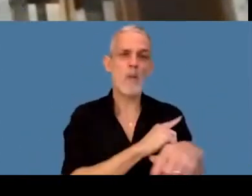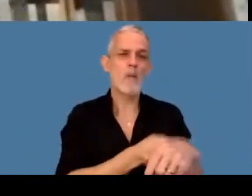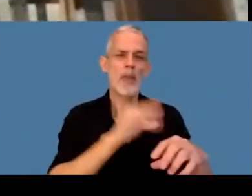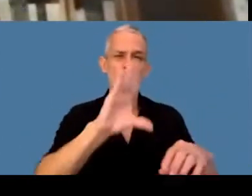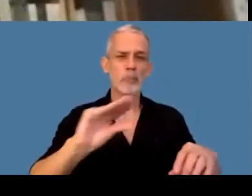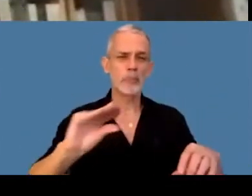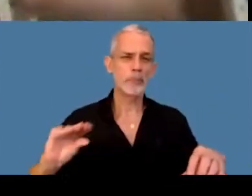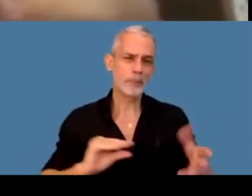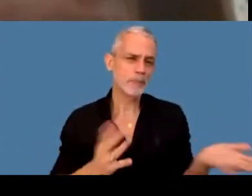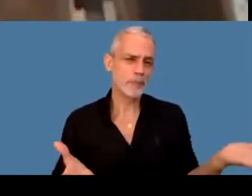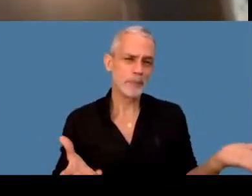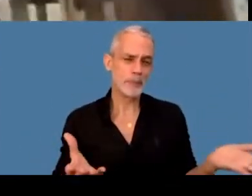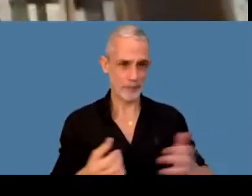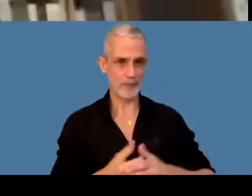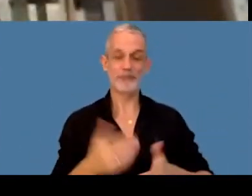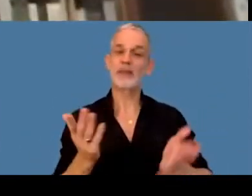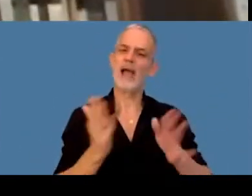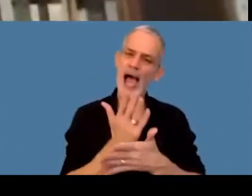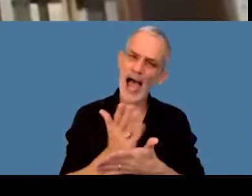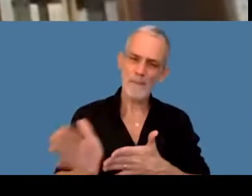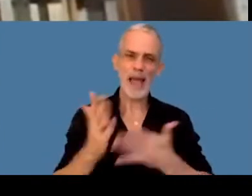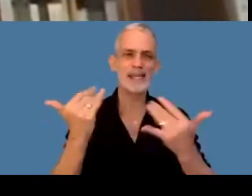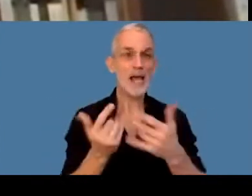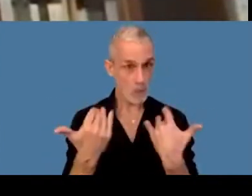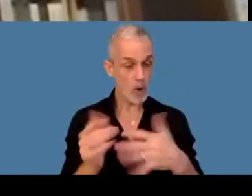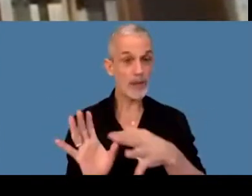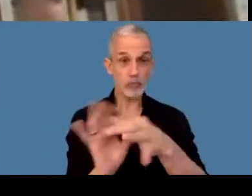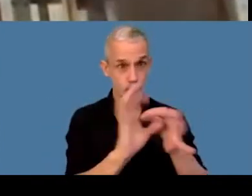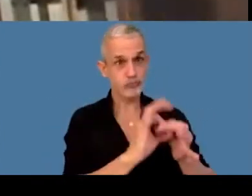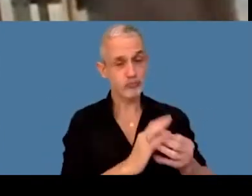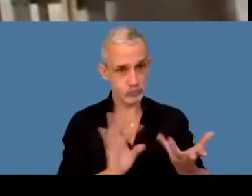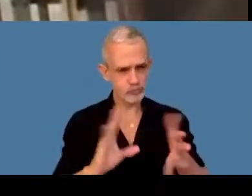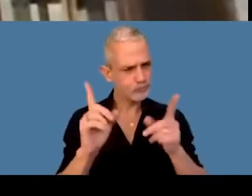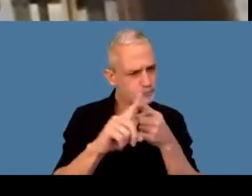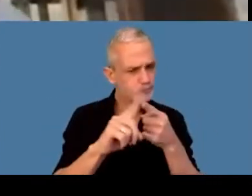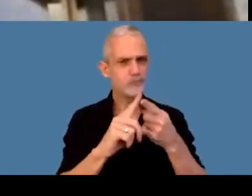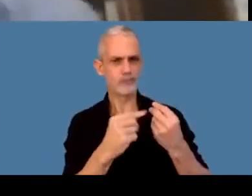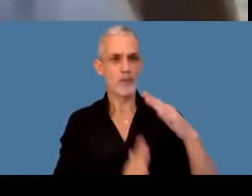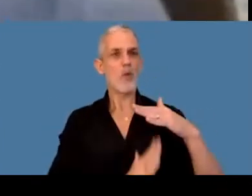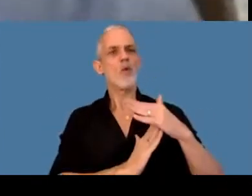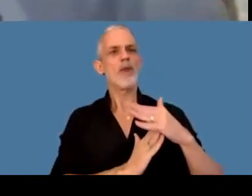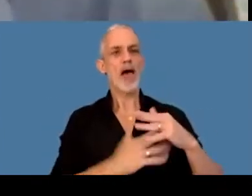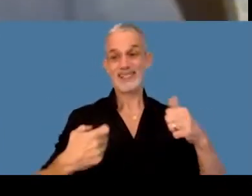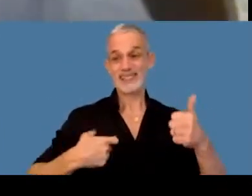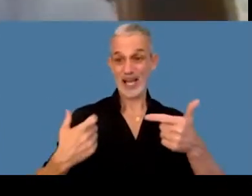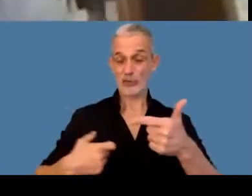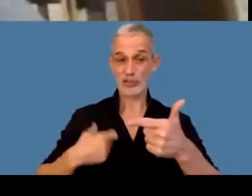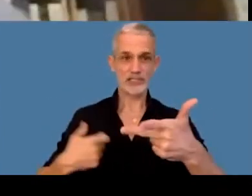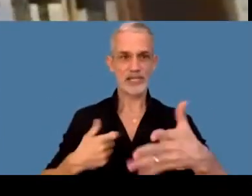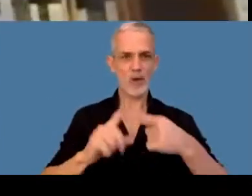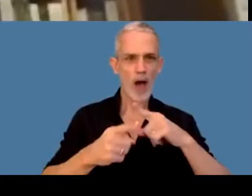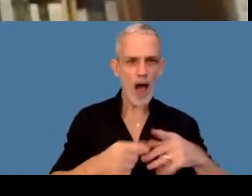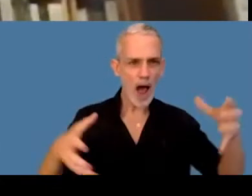¿Sí? Más allá que pueden articular formas de unidad para la acción, como dicen los españoles.